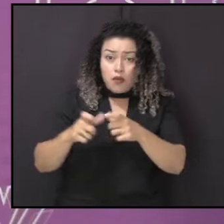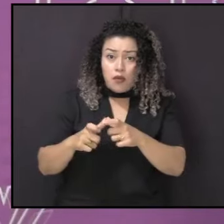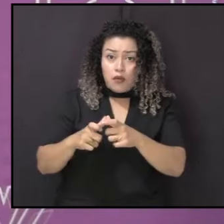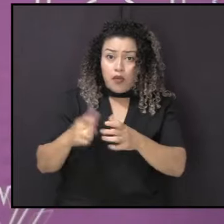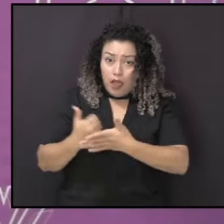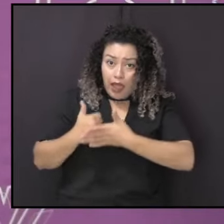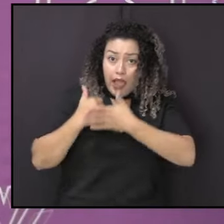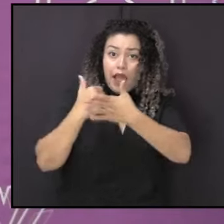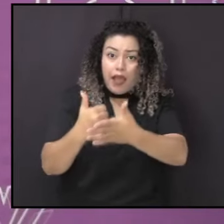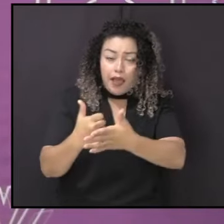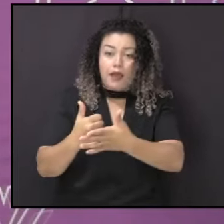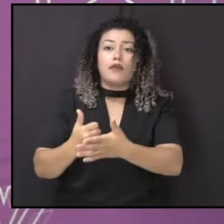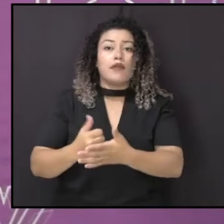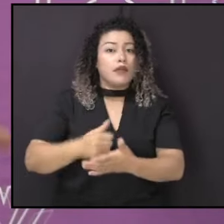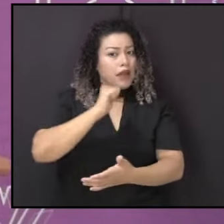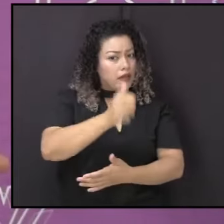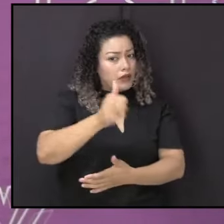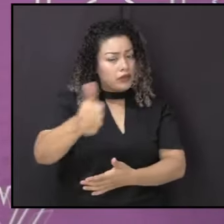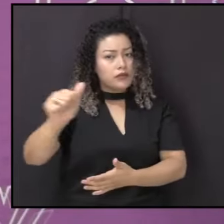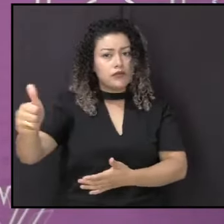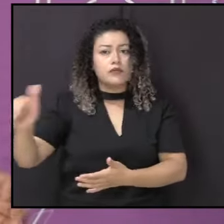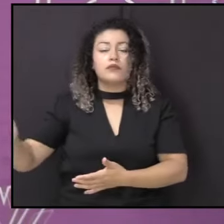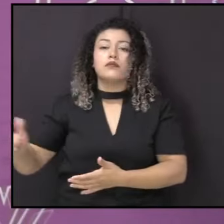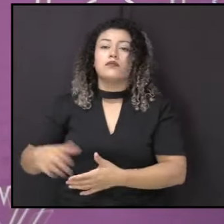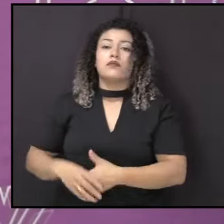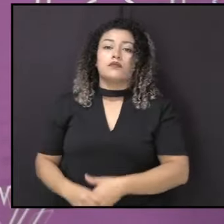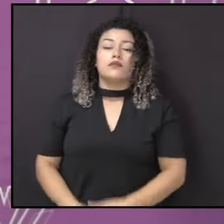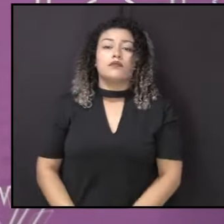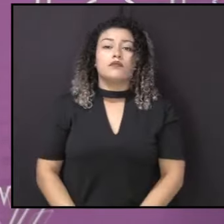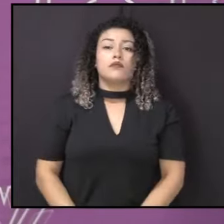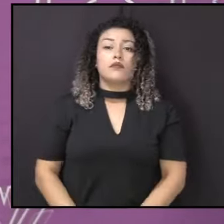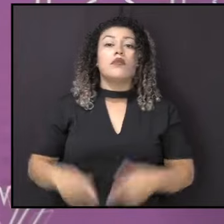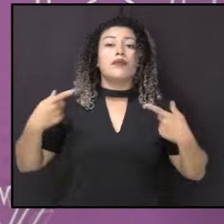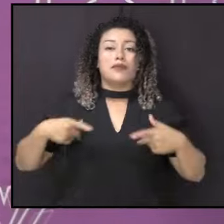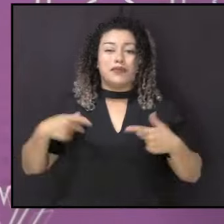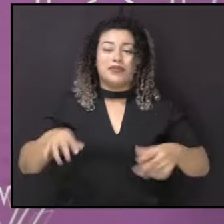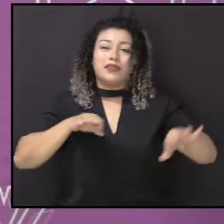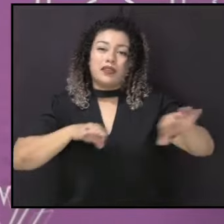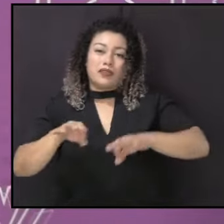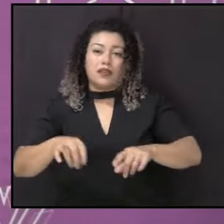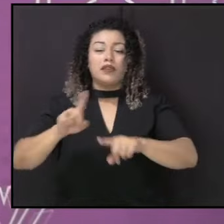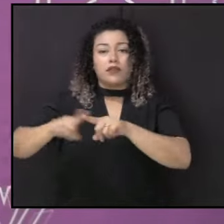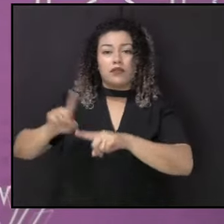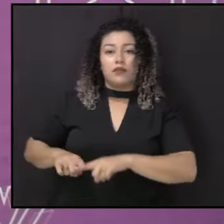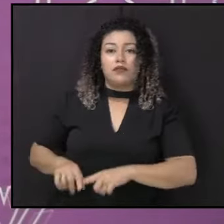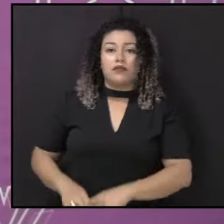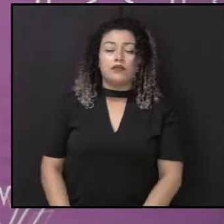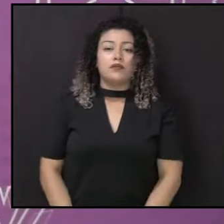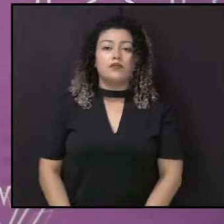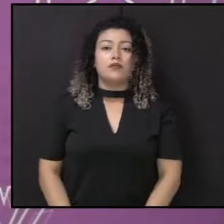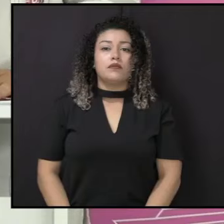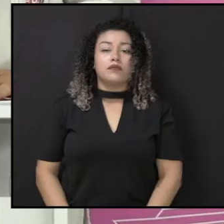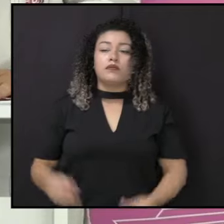cubrir todas estas necesidades y apoye a los emprendedores y emprendedoras de nuestro estado. Gracias,